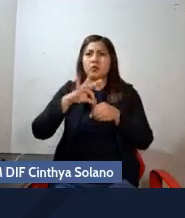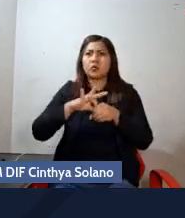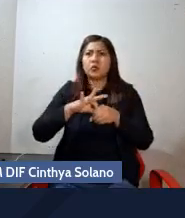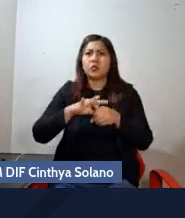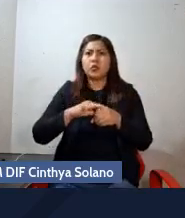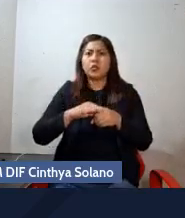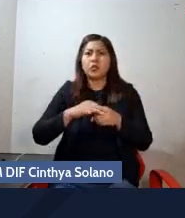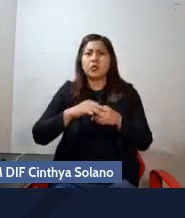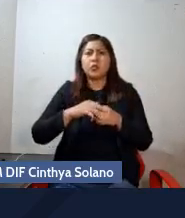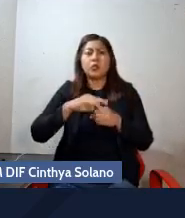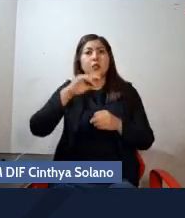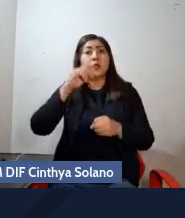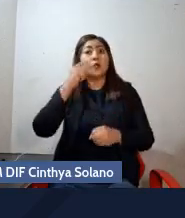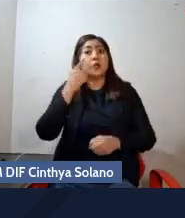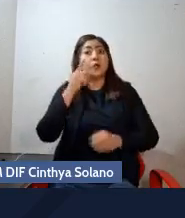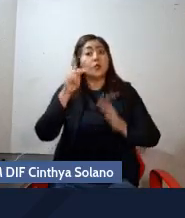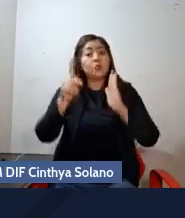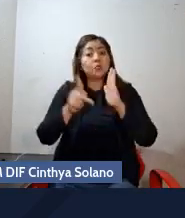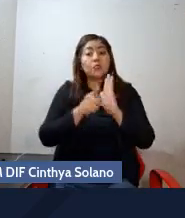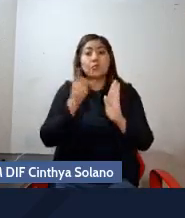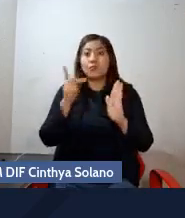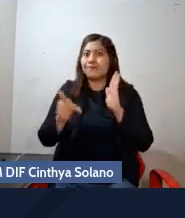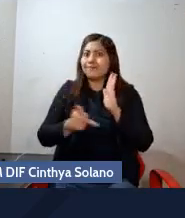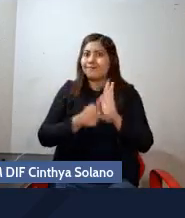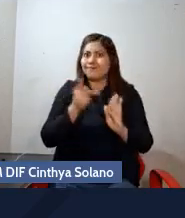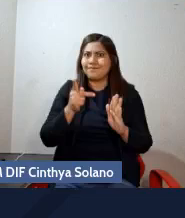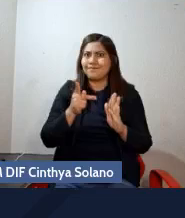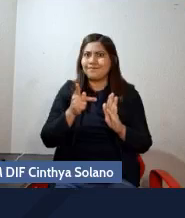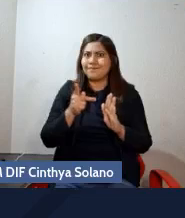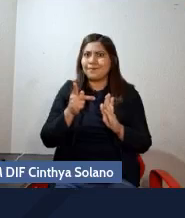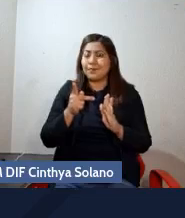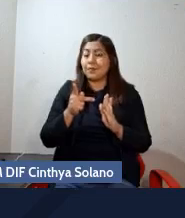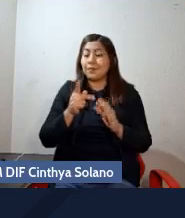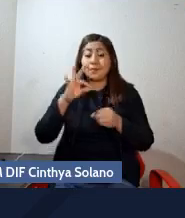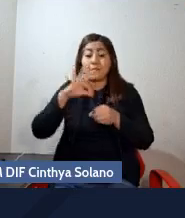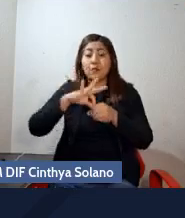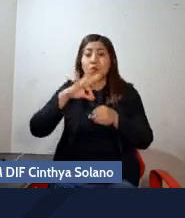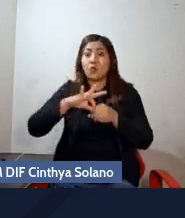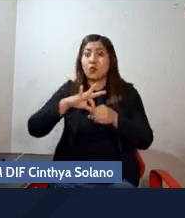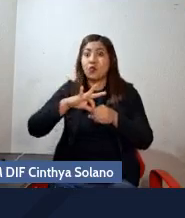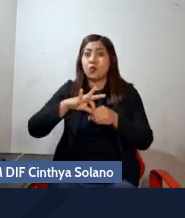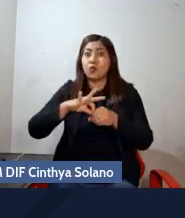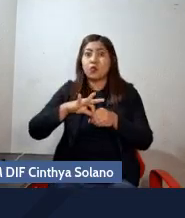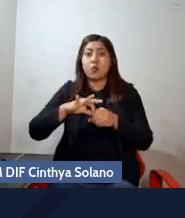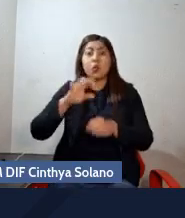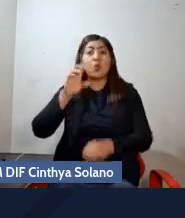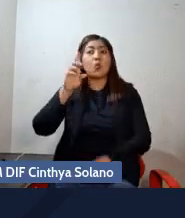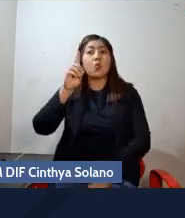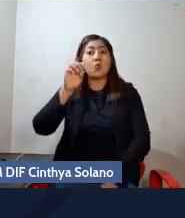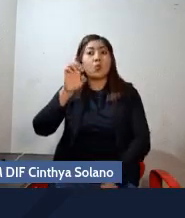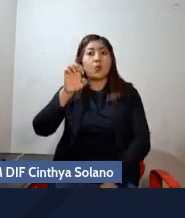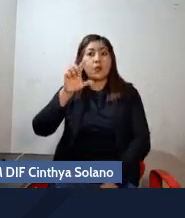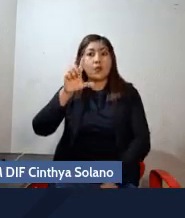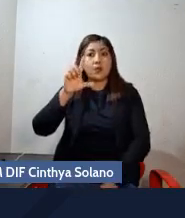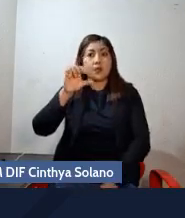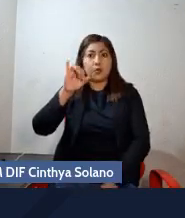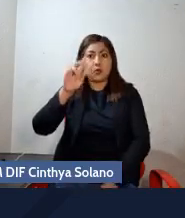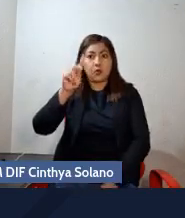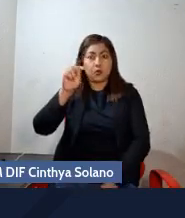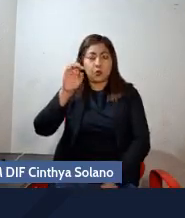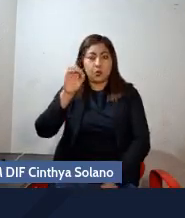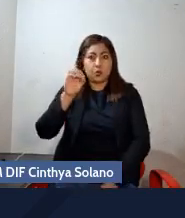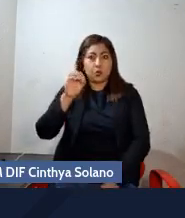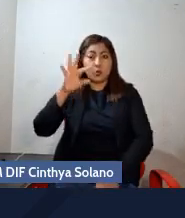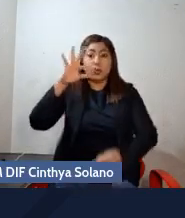misma elección, está cometiendo delito electoral. De nueva cuenta nos hace referencia a la segunda etapa